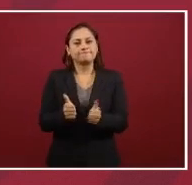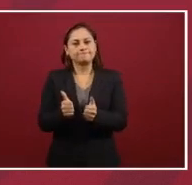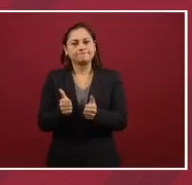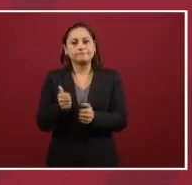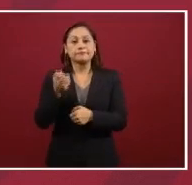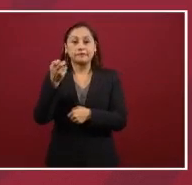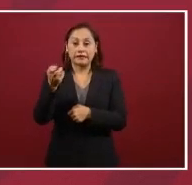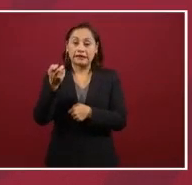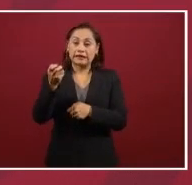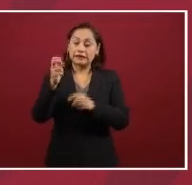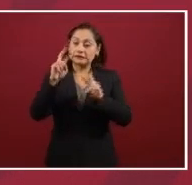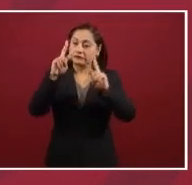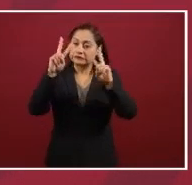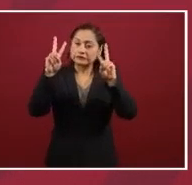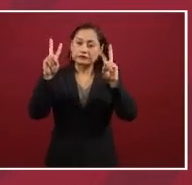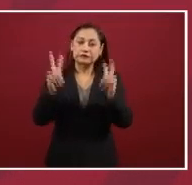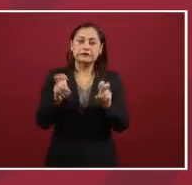México,